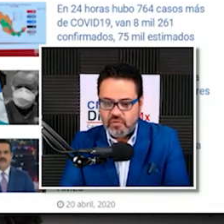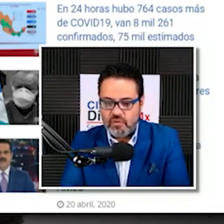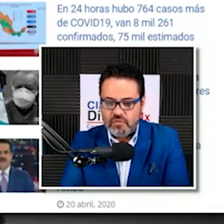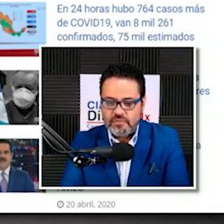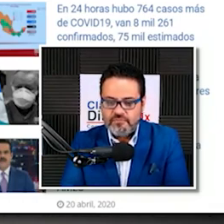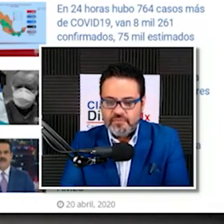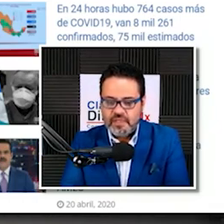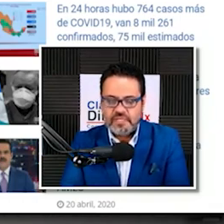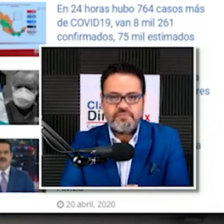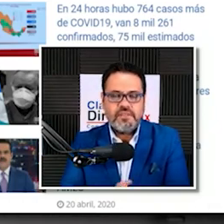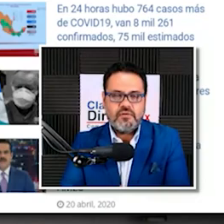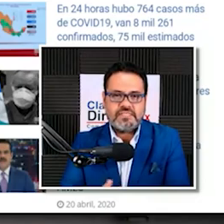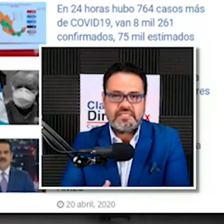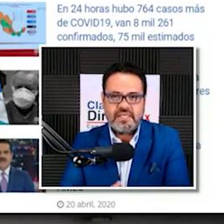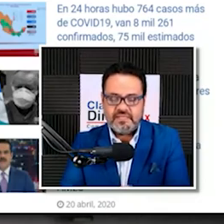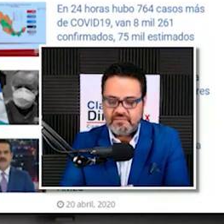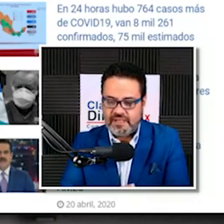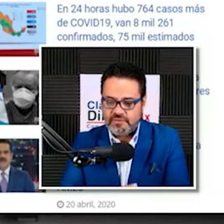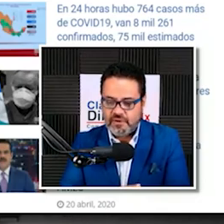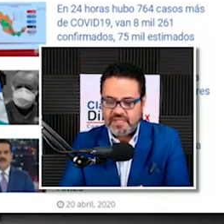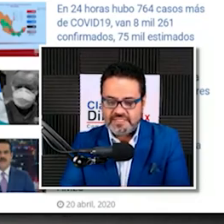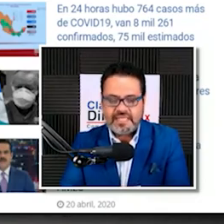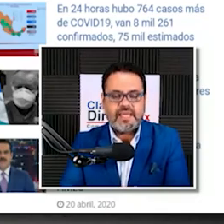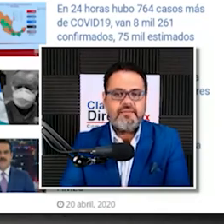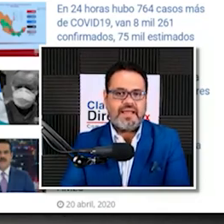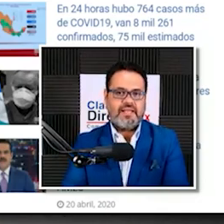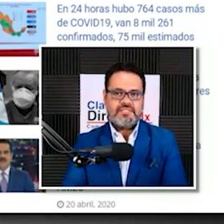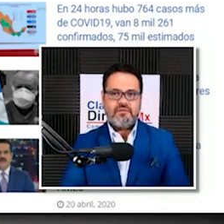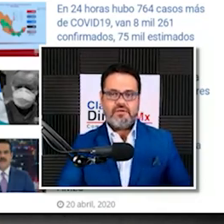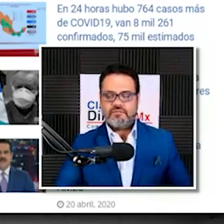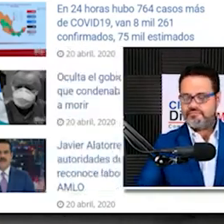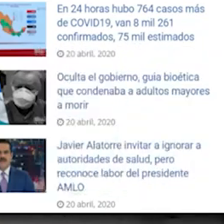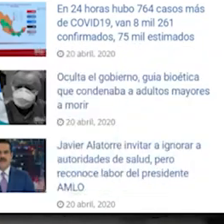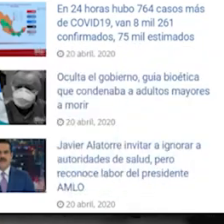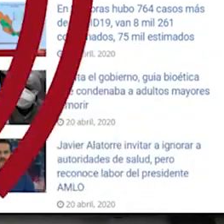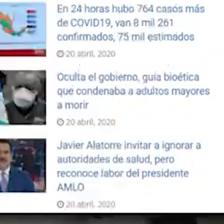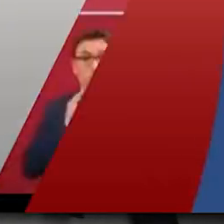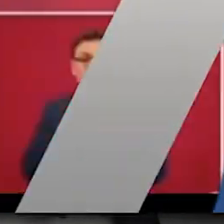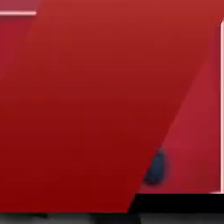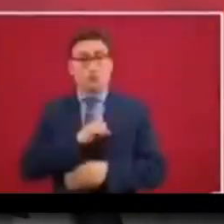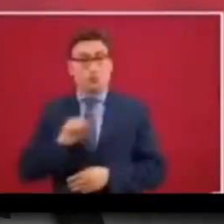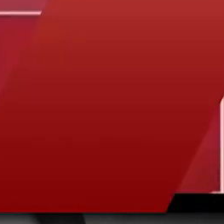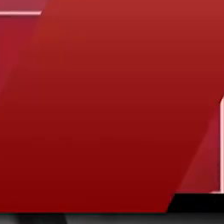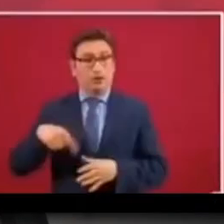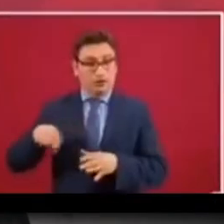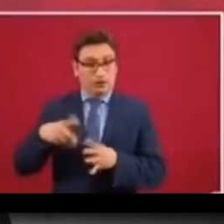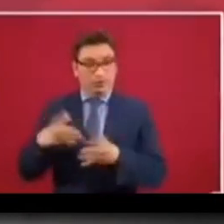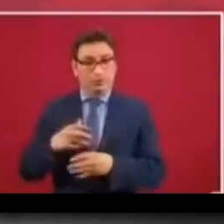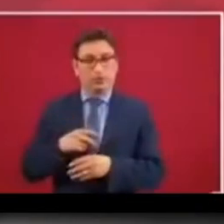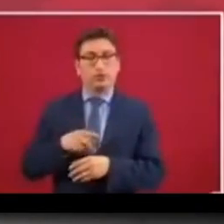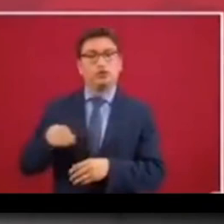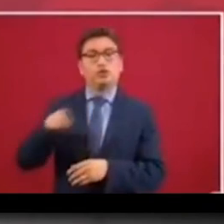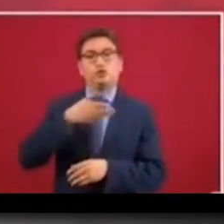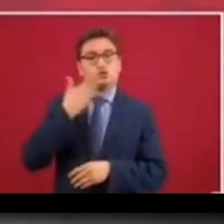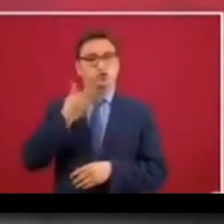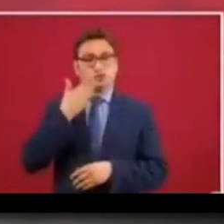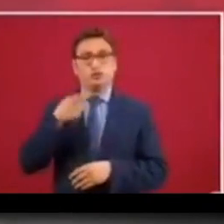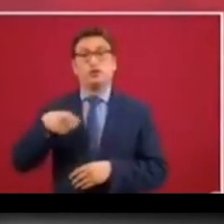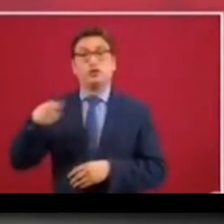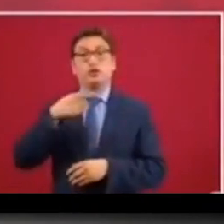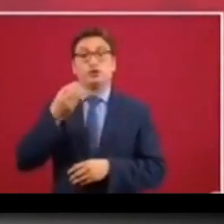con gorgojo, les pidió que se dejen de balandronadas y que le bajen, así lo dijo. He estado viendo que